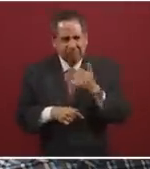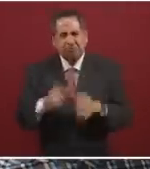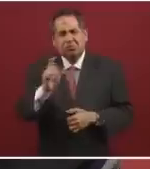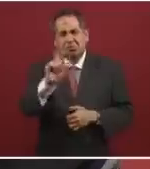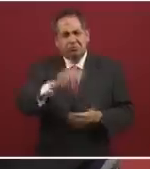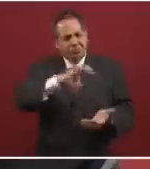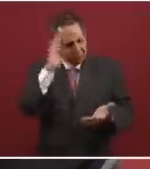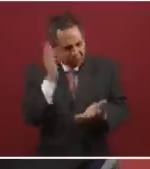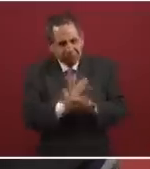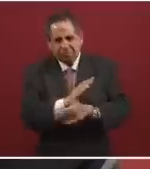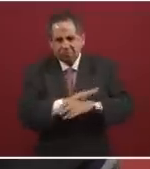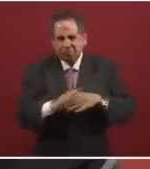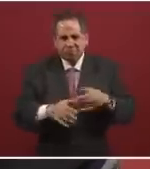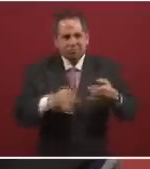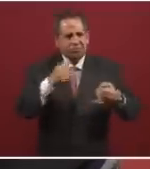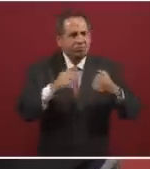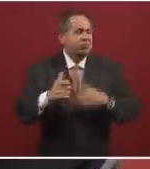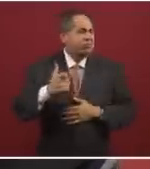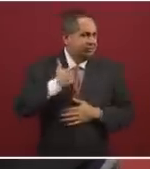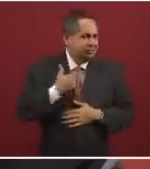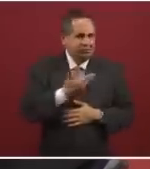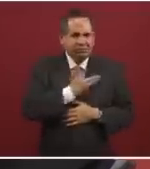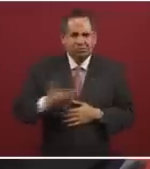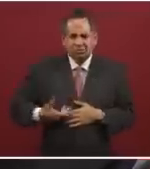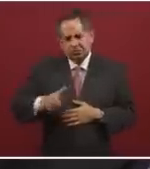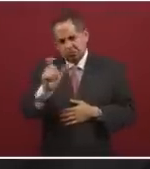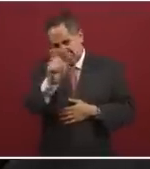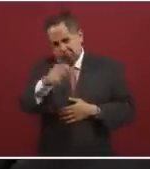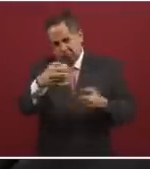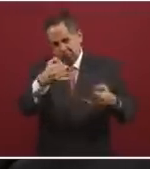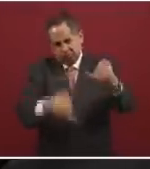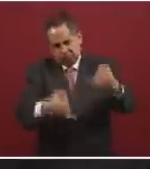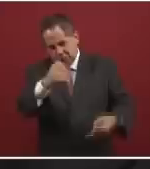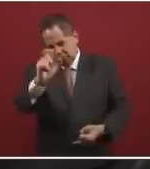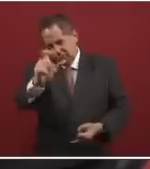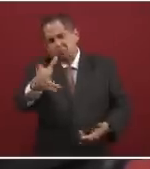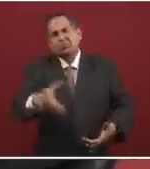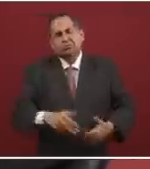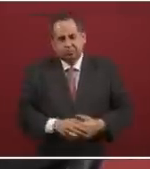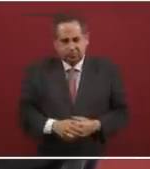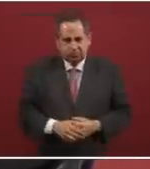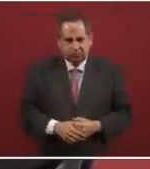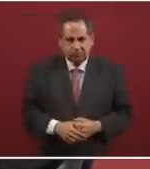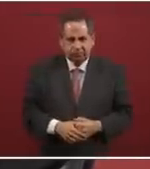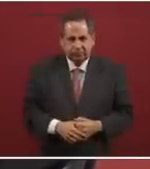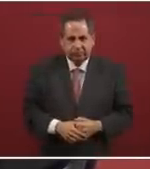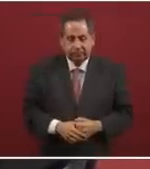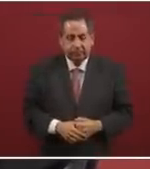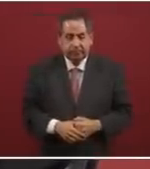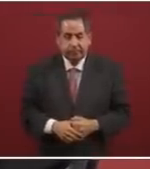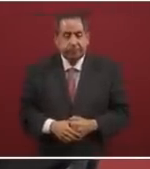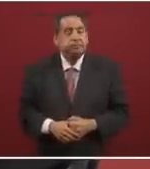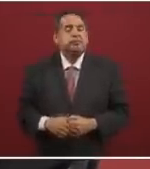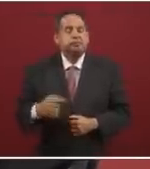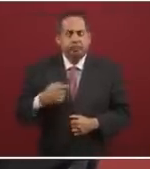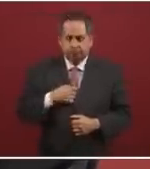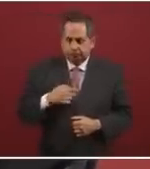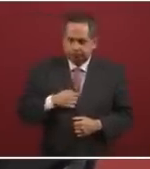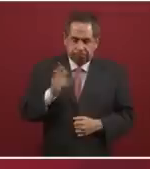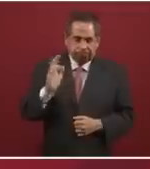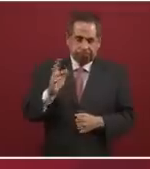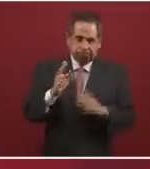señor presidente, el juicio a los expresidentes? Muchas gracias. Bueno, pues ya hablamos de este